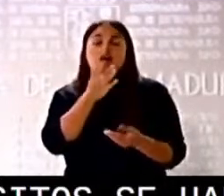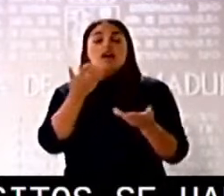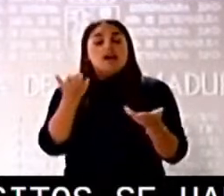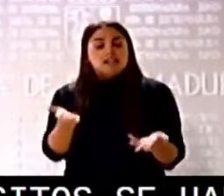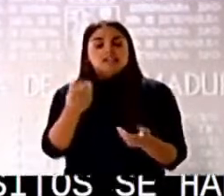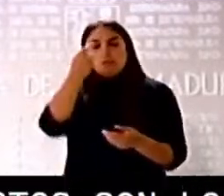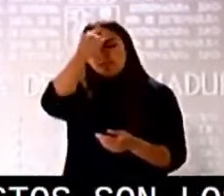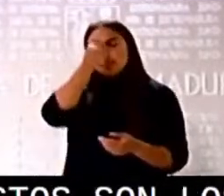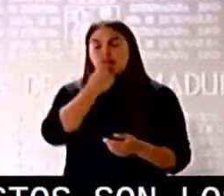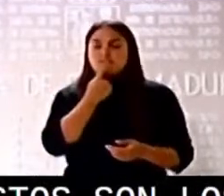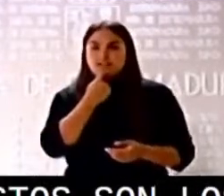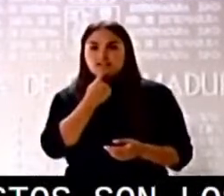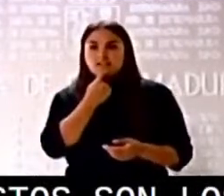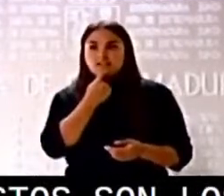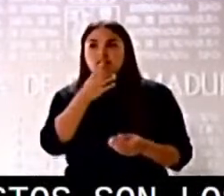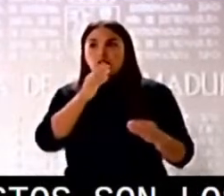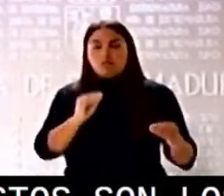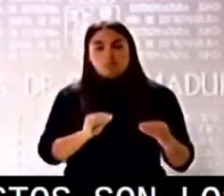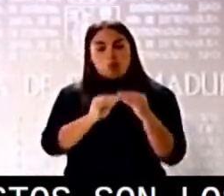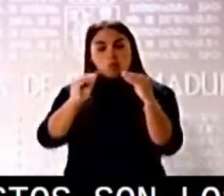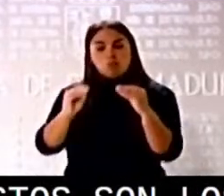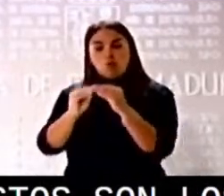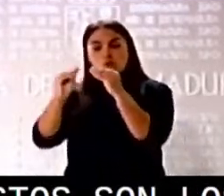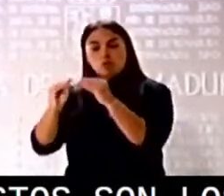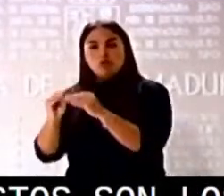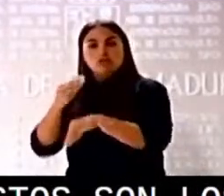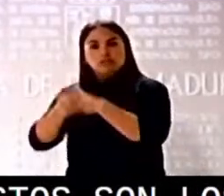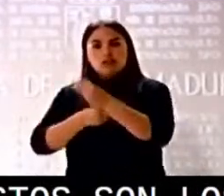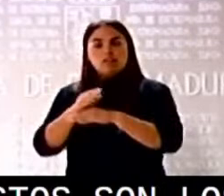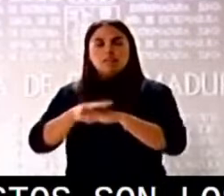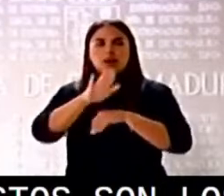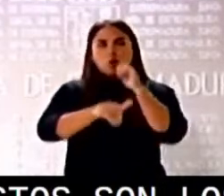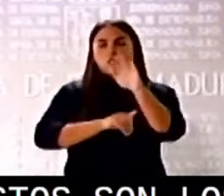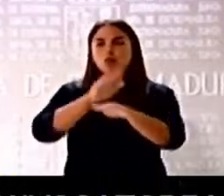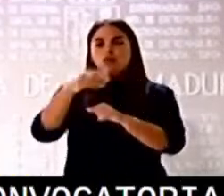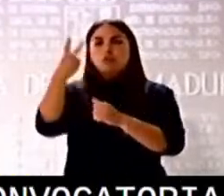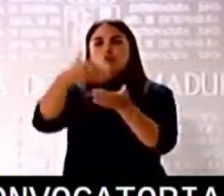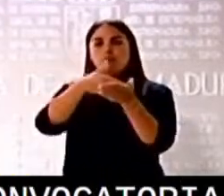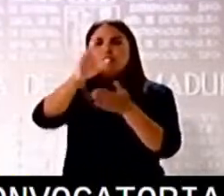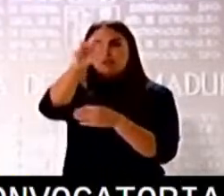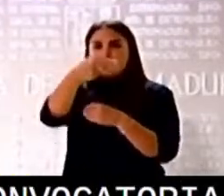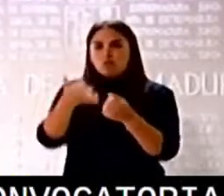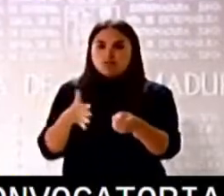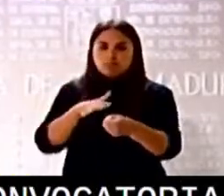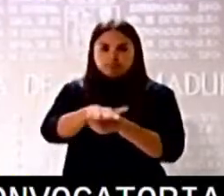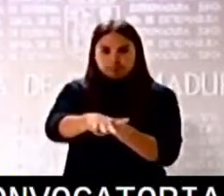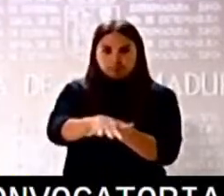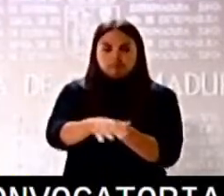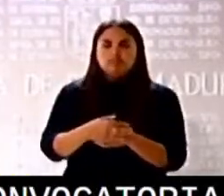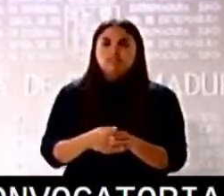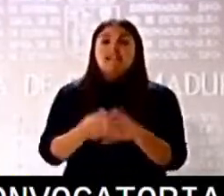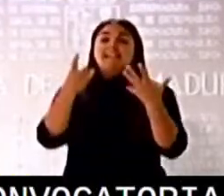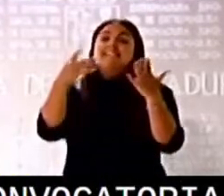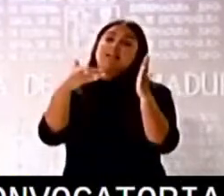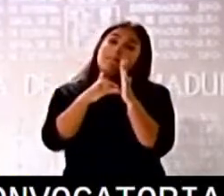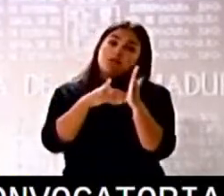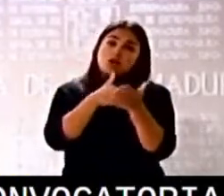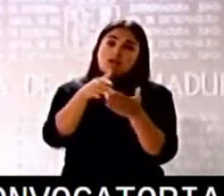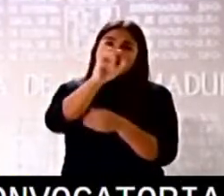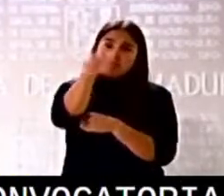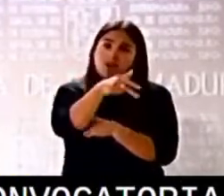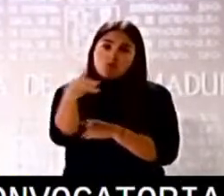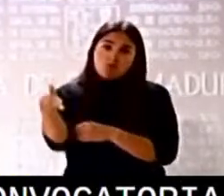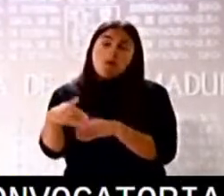los perfiles a los que se destina esta convocatoria de 2 millones de euros, más de 6 millones de euros al servicio